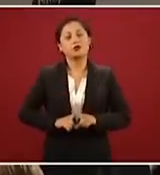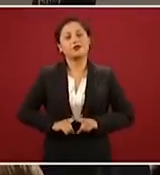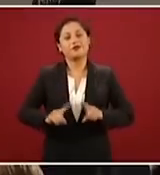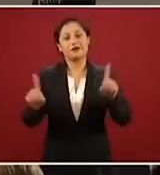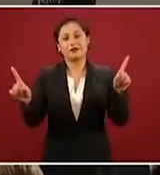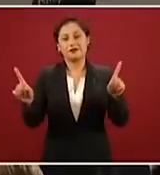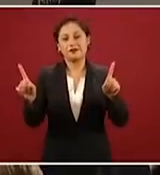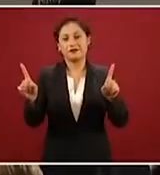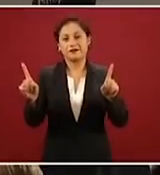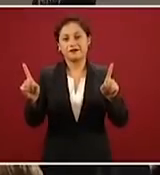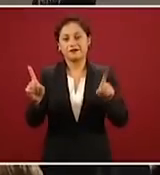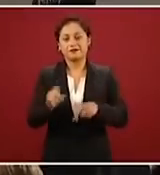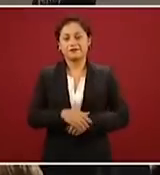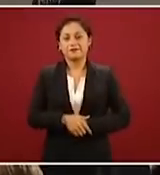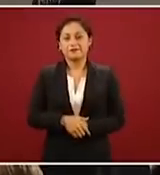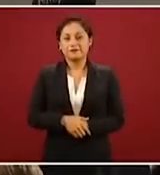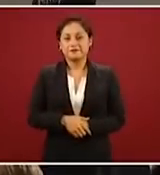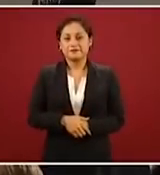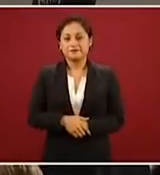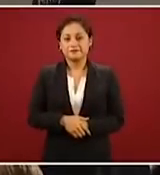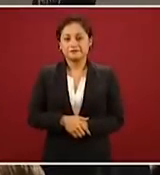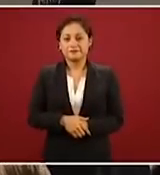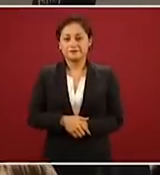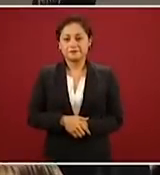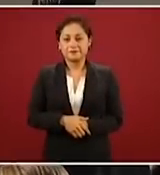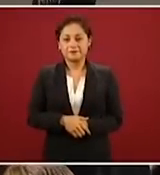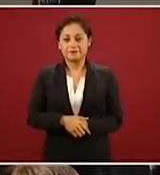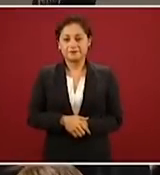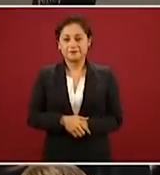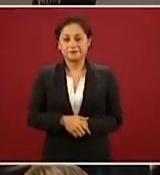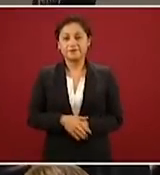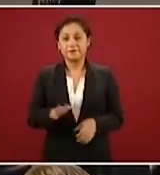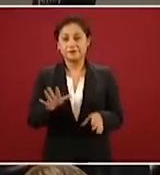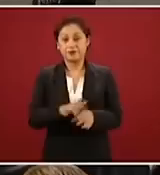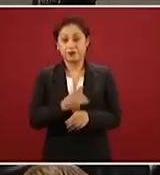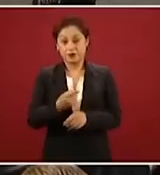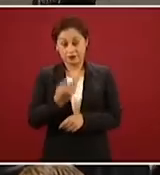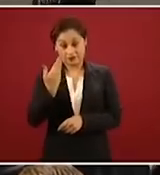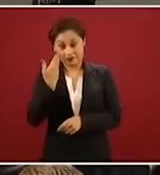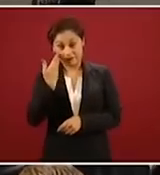porque estos libros que están aquí,